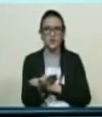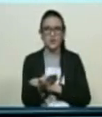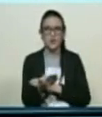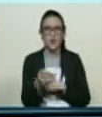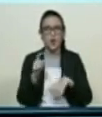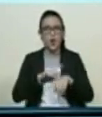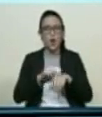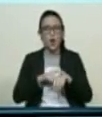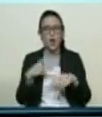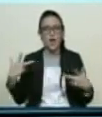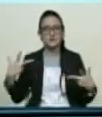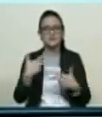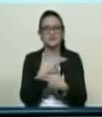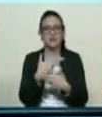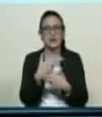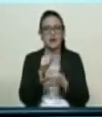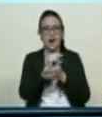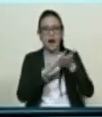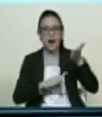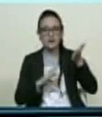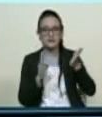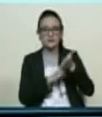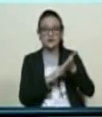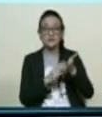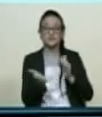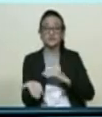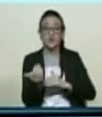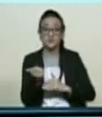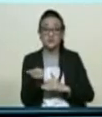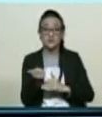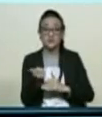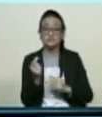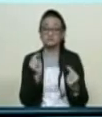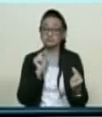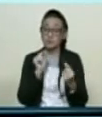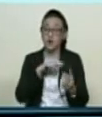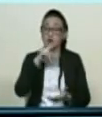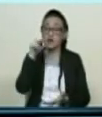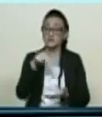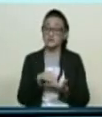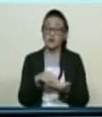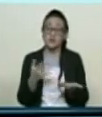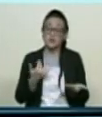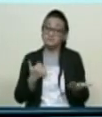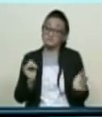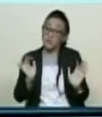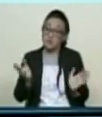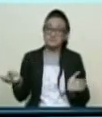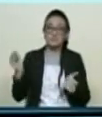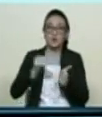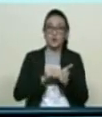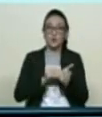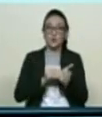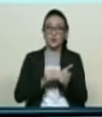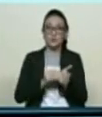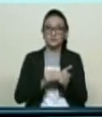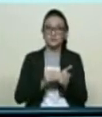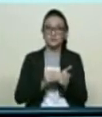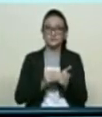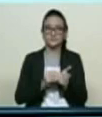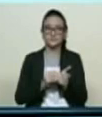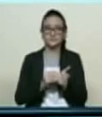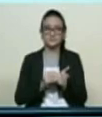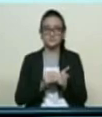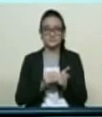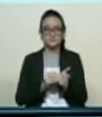en el acta de escrutinio. Eso fue una solicitud que fue un gran debate a nivel nacional y nosotros lo incluimos. Incluimos también, y lo hemos